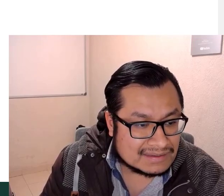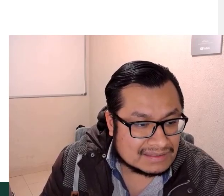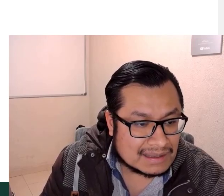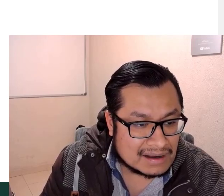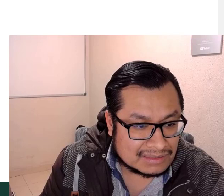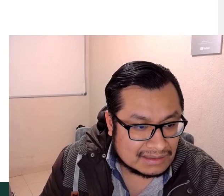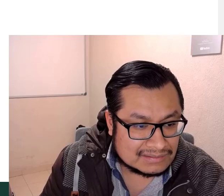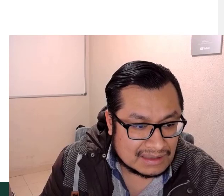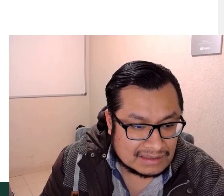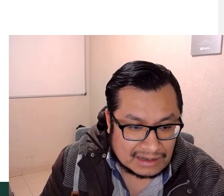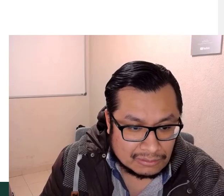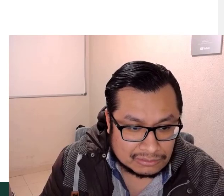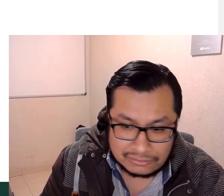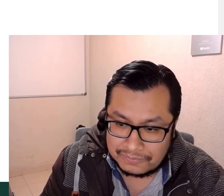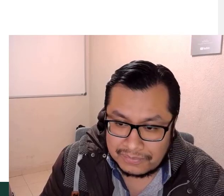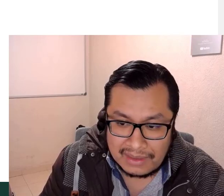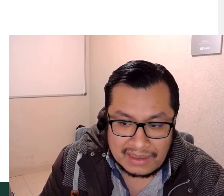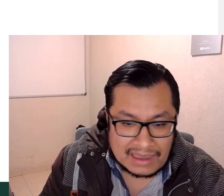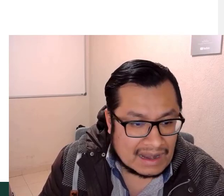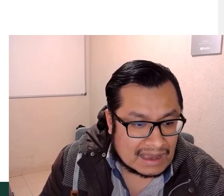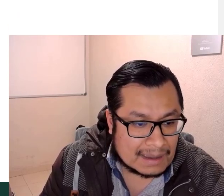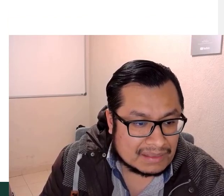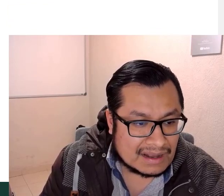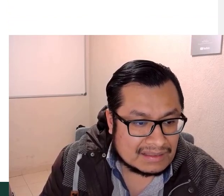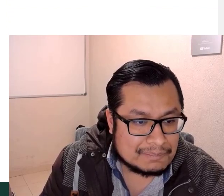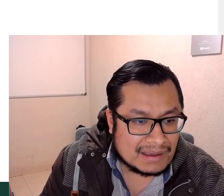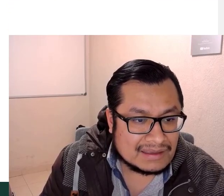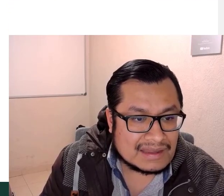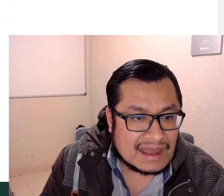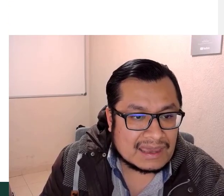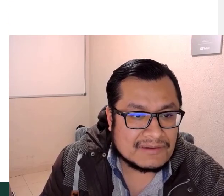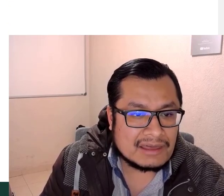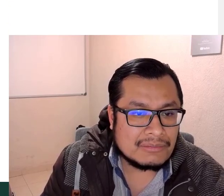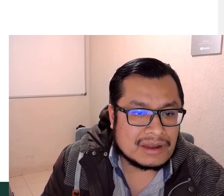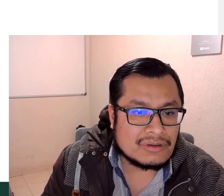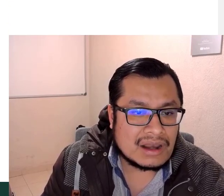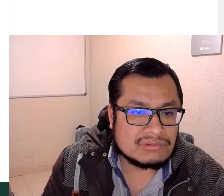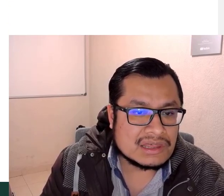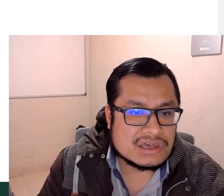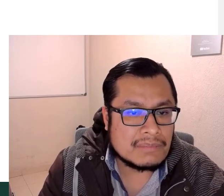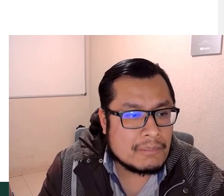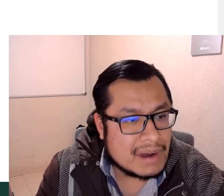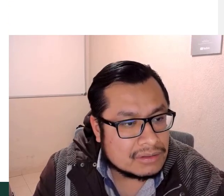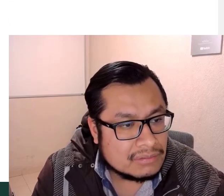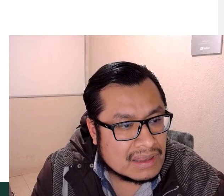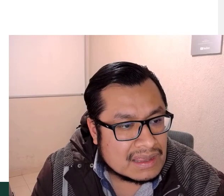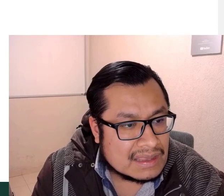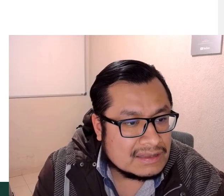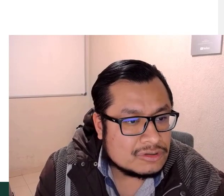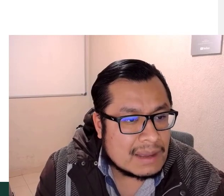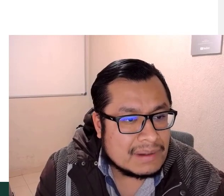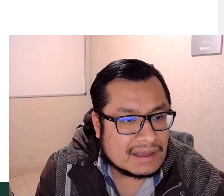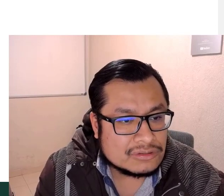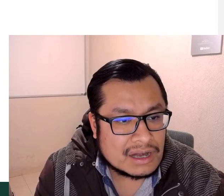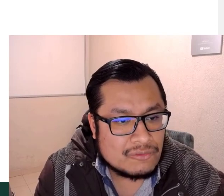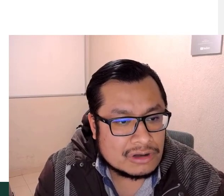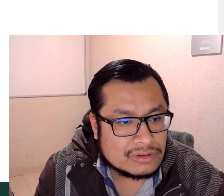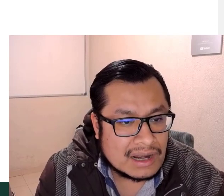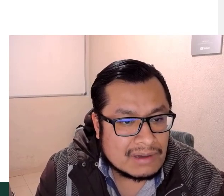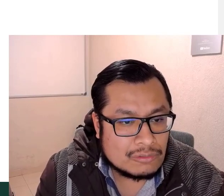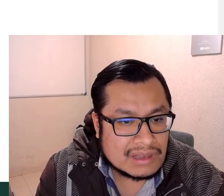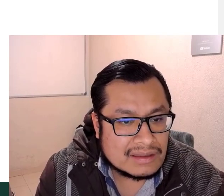rita placenta martínez entre otros en la capital del país la jefa de gobierno claudia sheinbaum pardo inició la